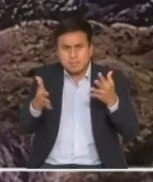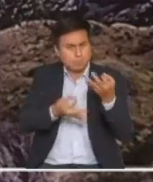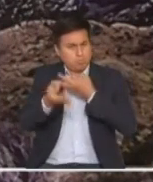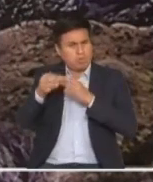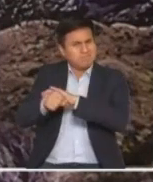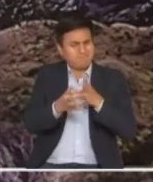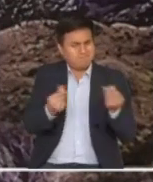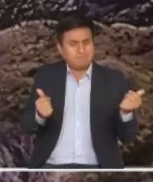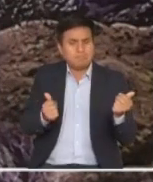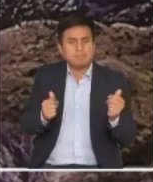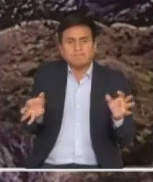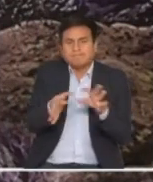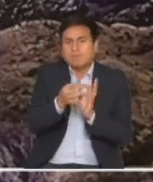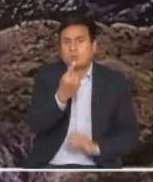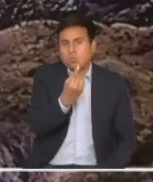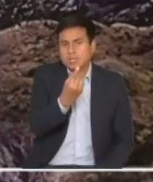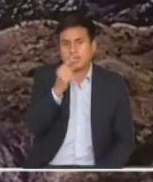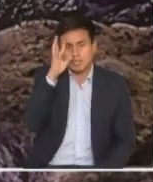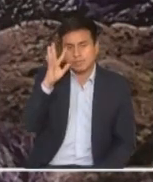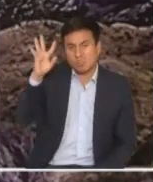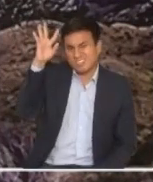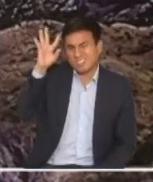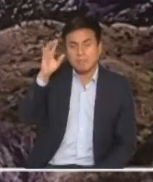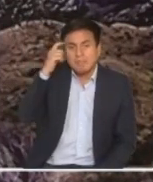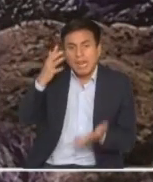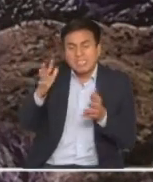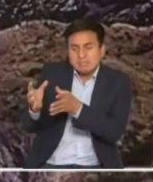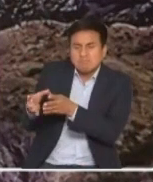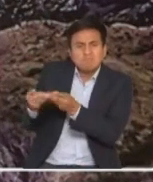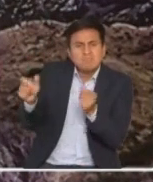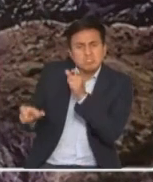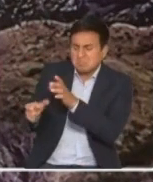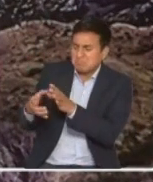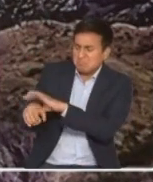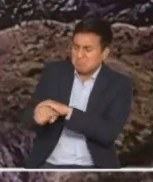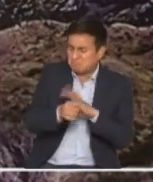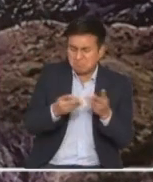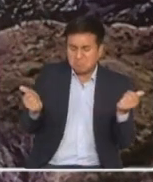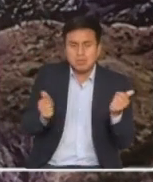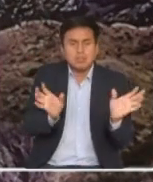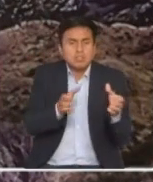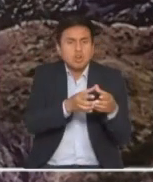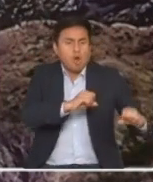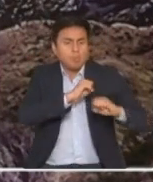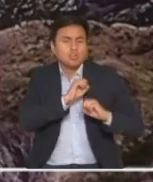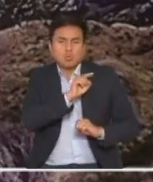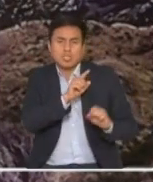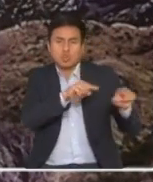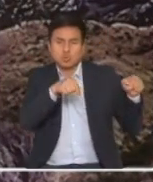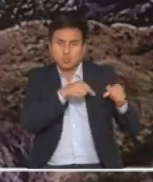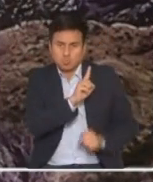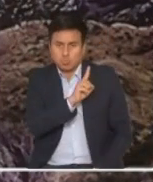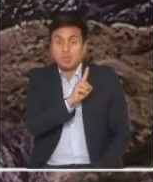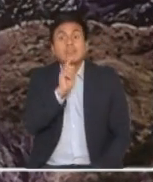eh a una a una de las hipótesis por parte de un sector de la oposición y tendrán